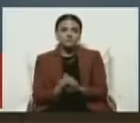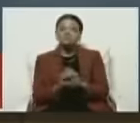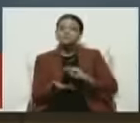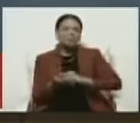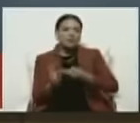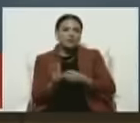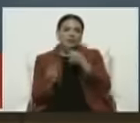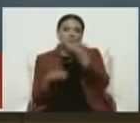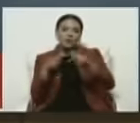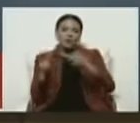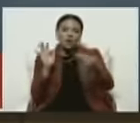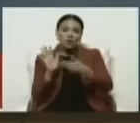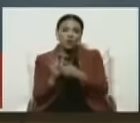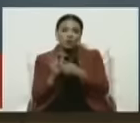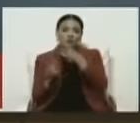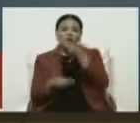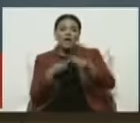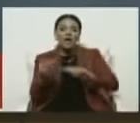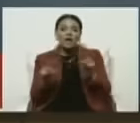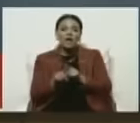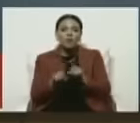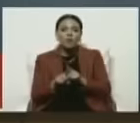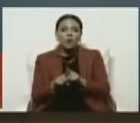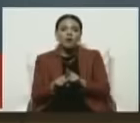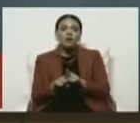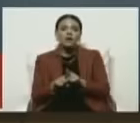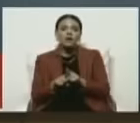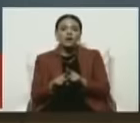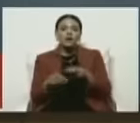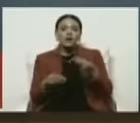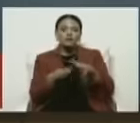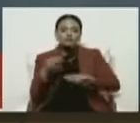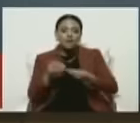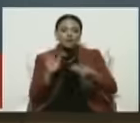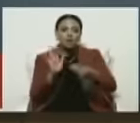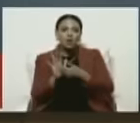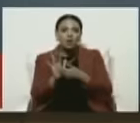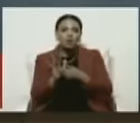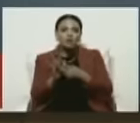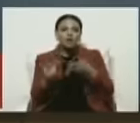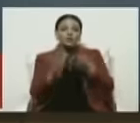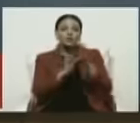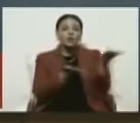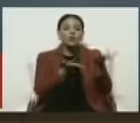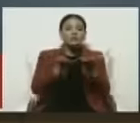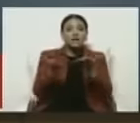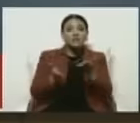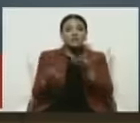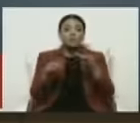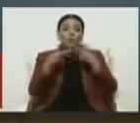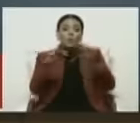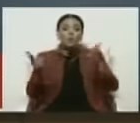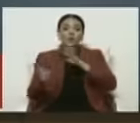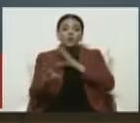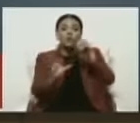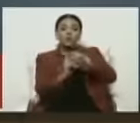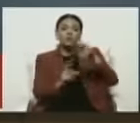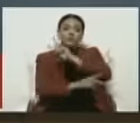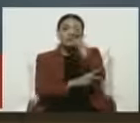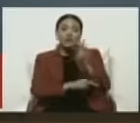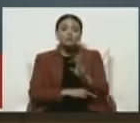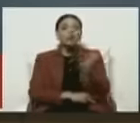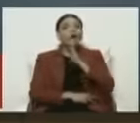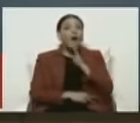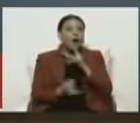es sabotear de manera exprofeso los servicios públicos de un país, en este caso Venezuela, agua,